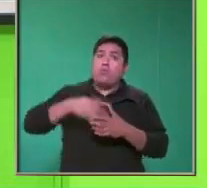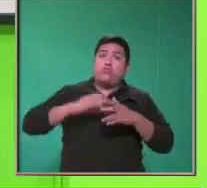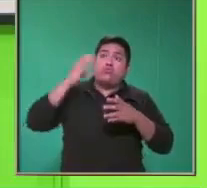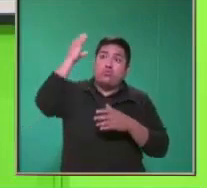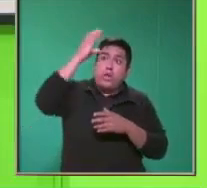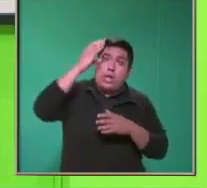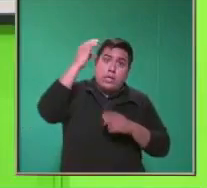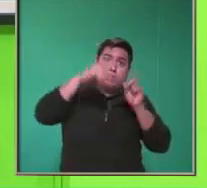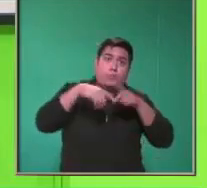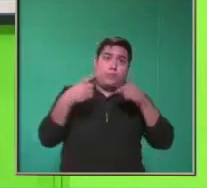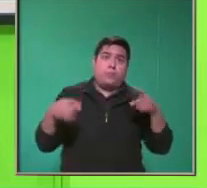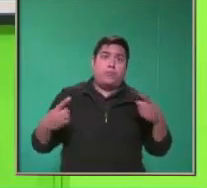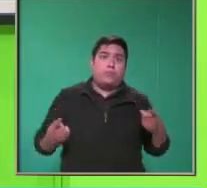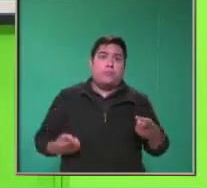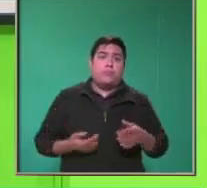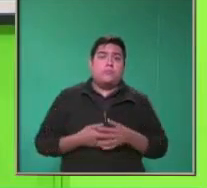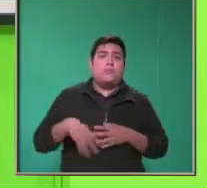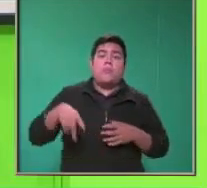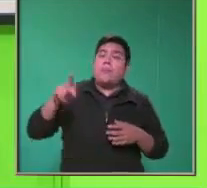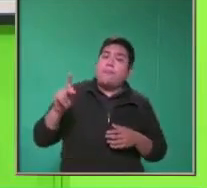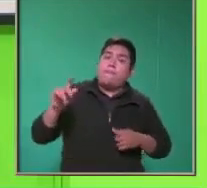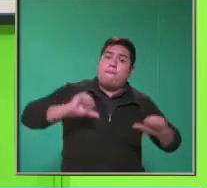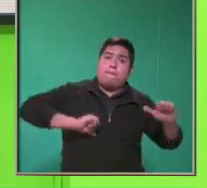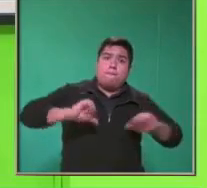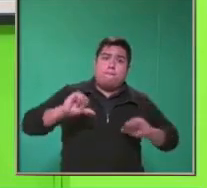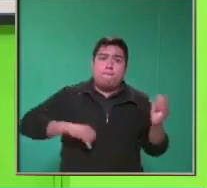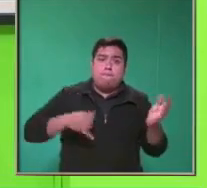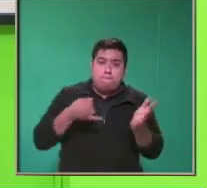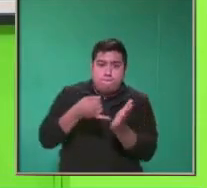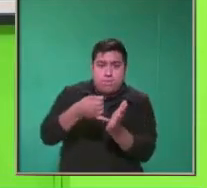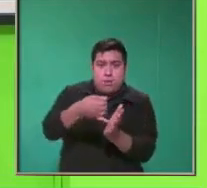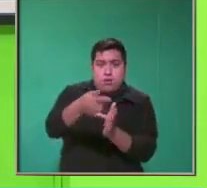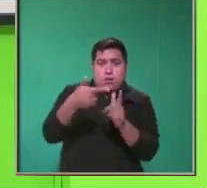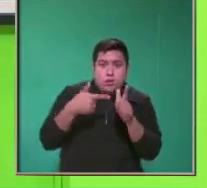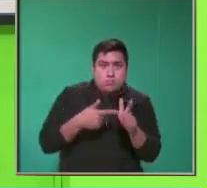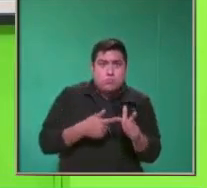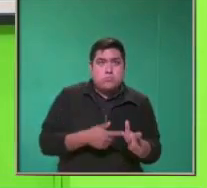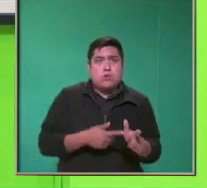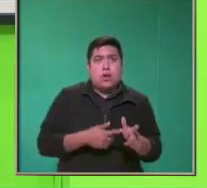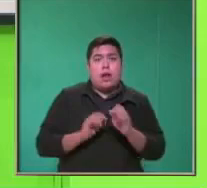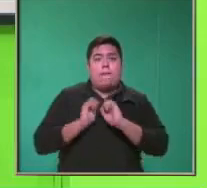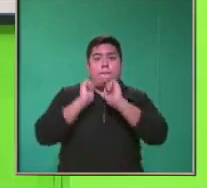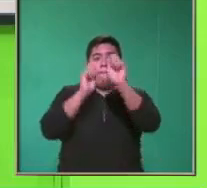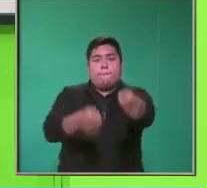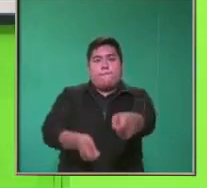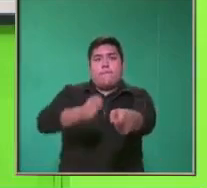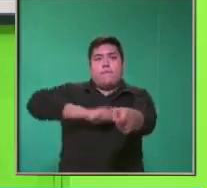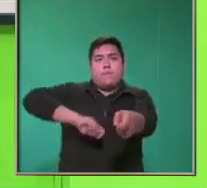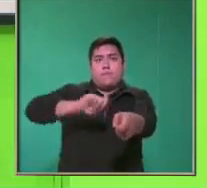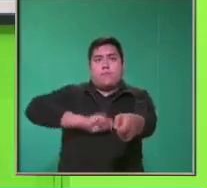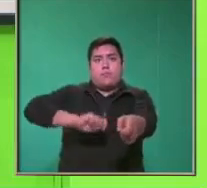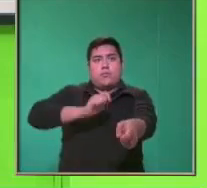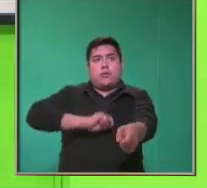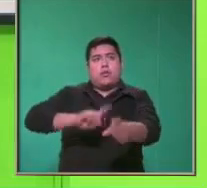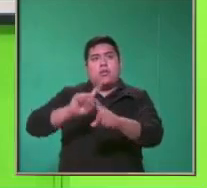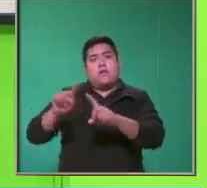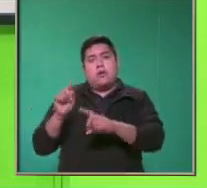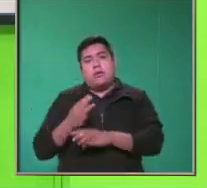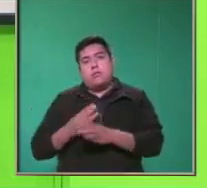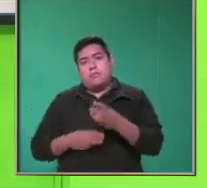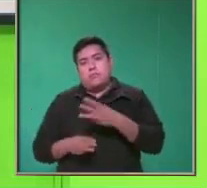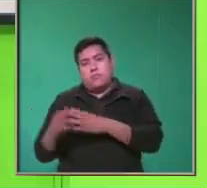por supuesto, pero que la actividad agrícola no desaparezca, que la pesca que nos provee de recursos no